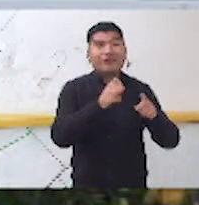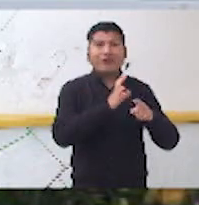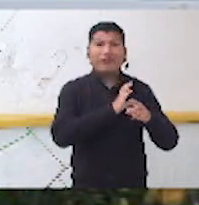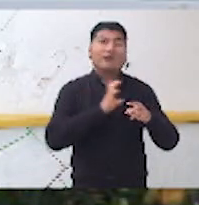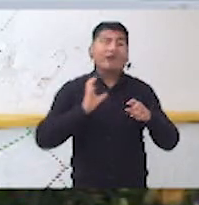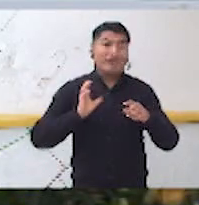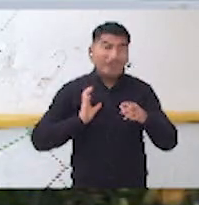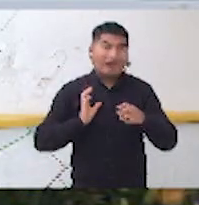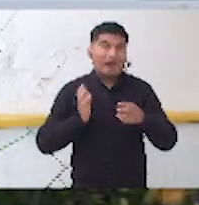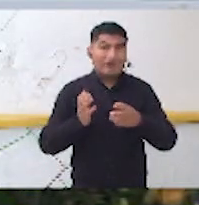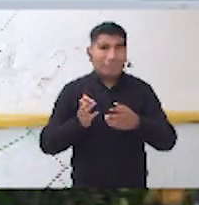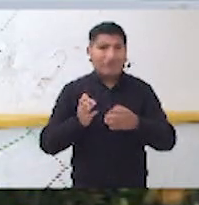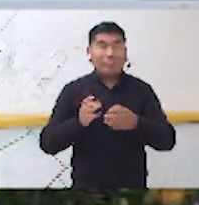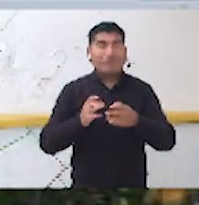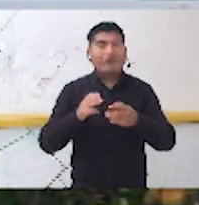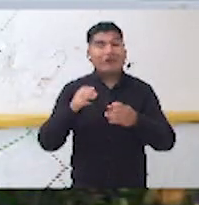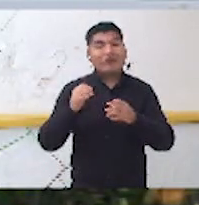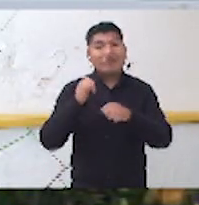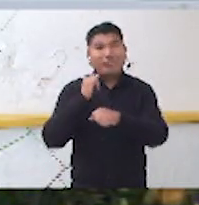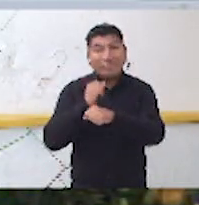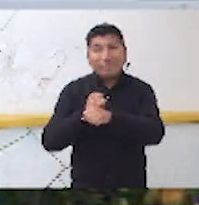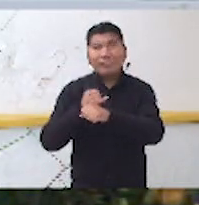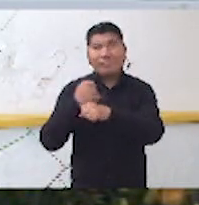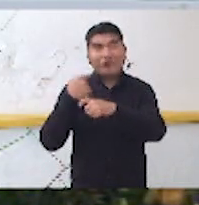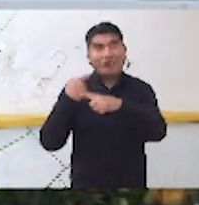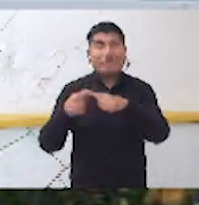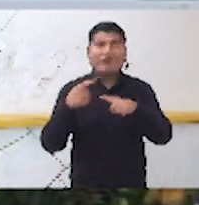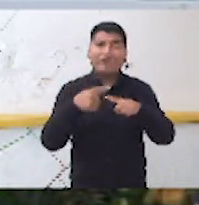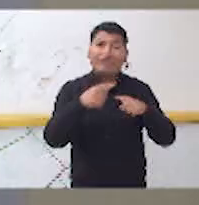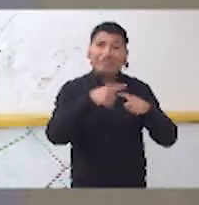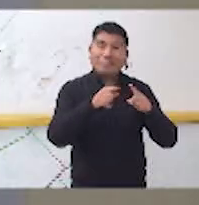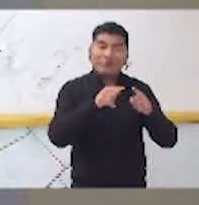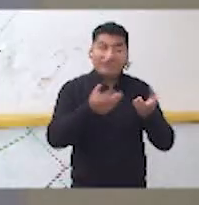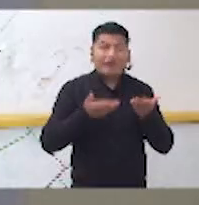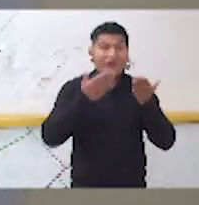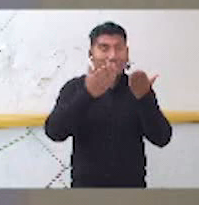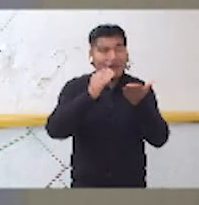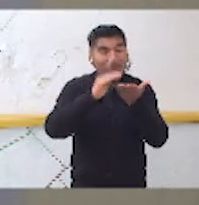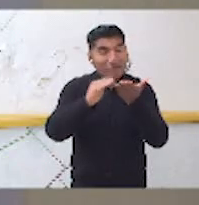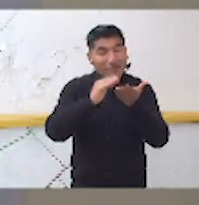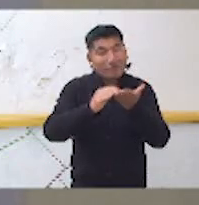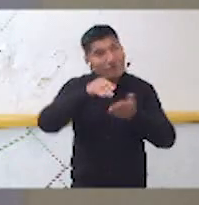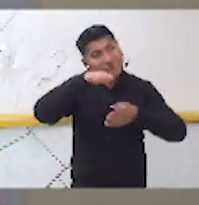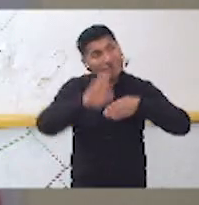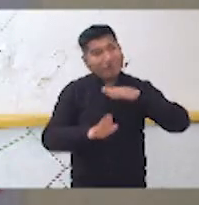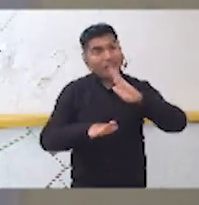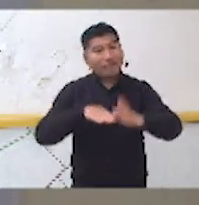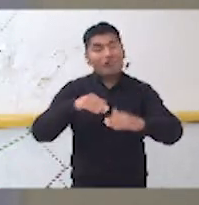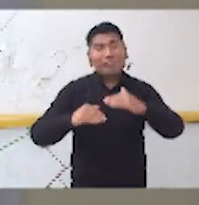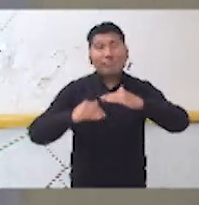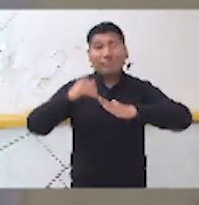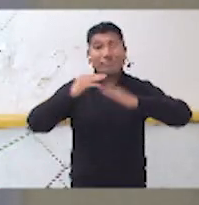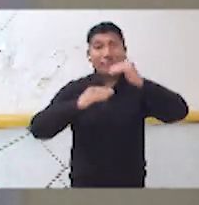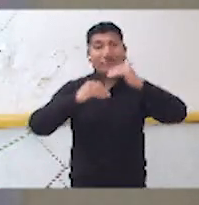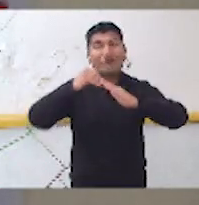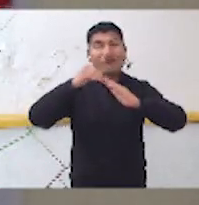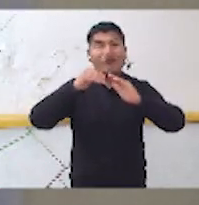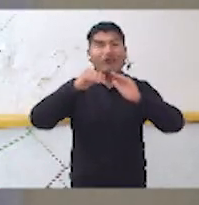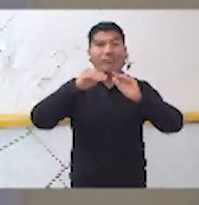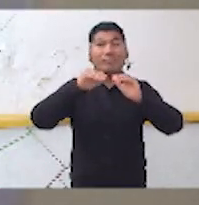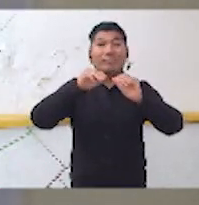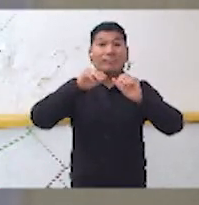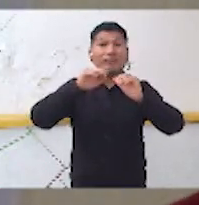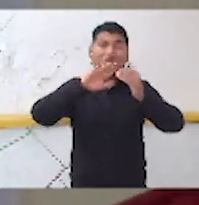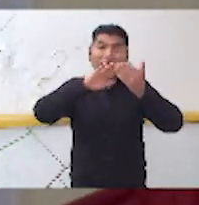vicarías, zonas pastorales, parroquias, han permitido dar pasos en la construcción de comunidades más